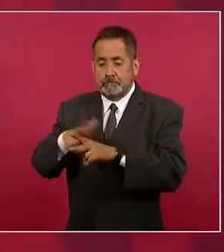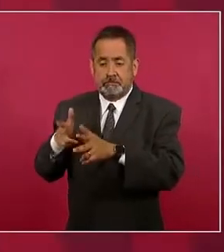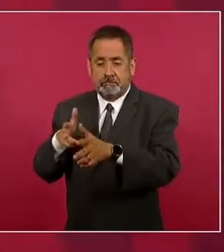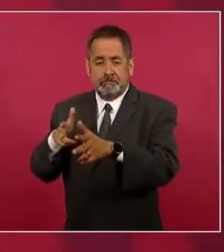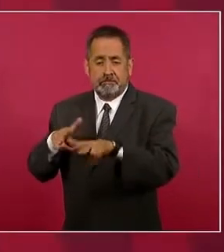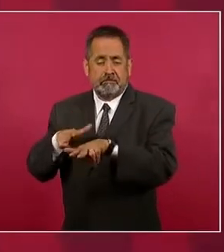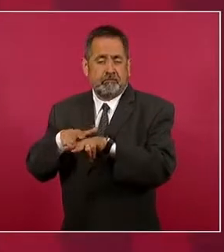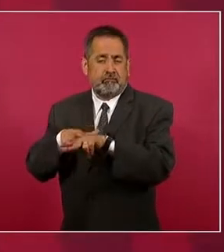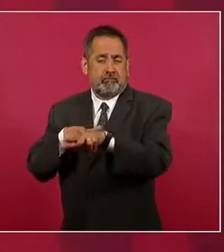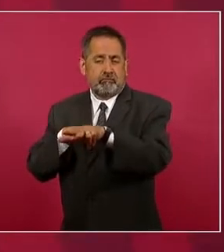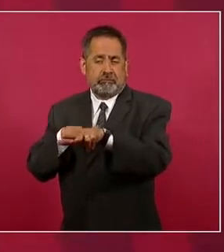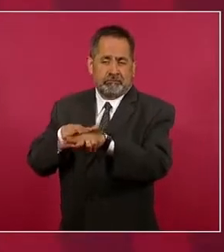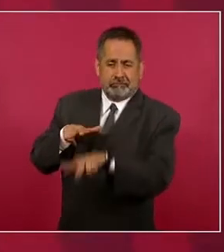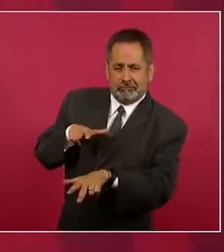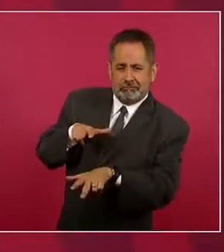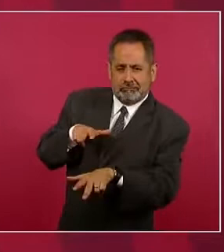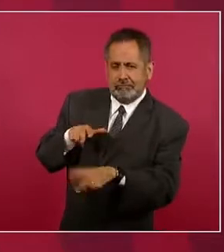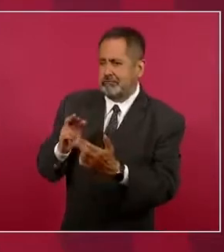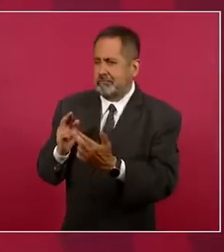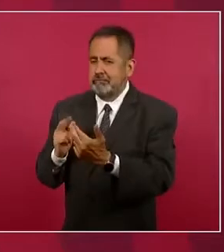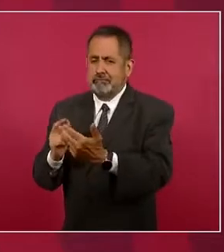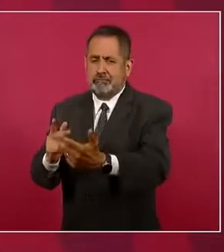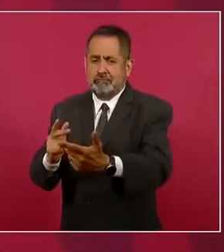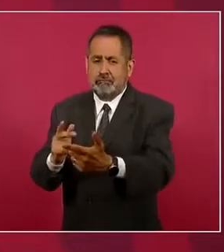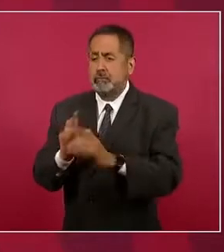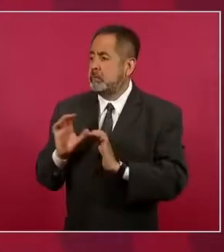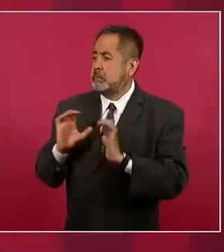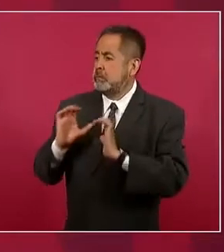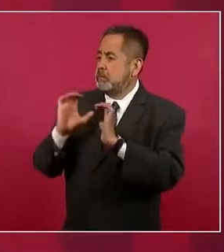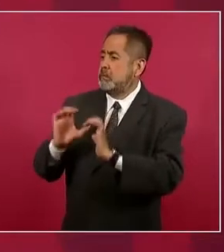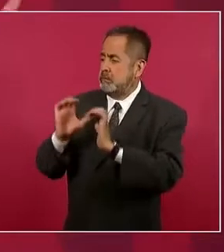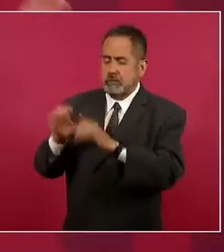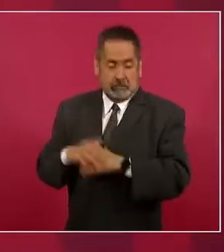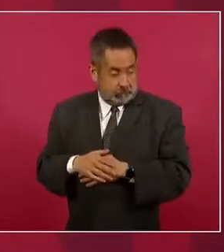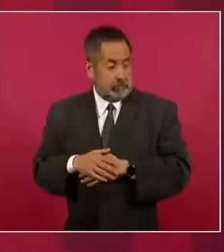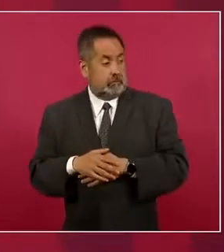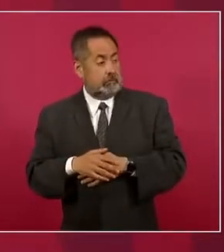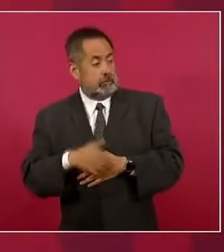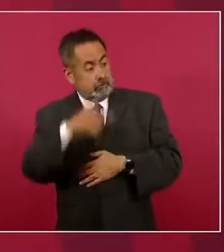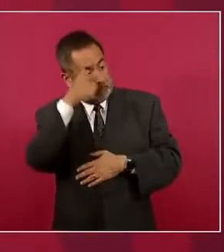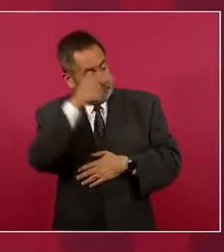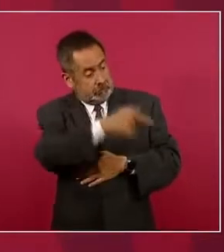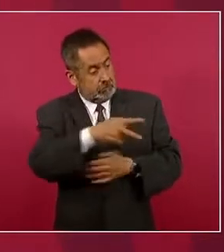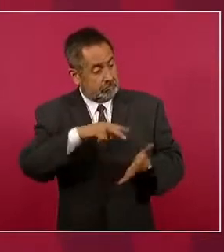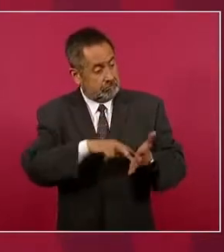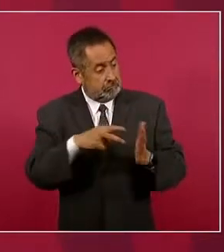Ya salieron estructuristas, ingenieros estructuristas.